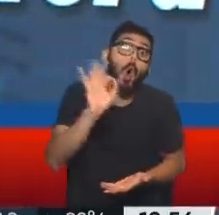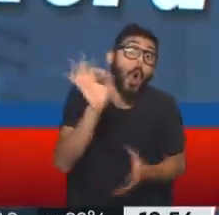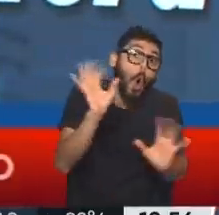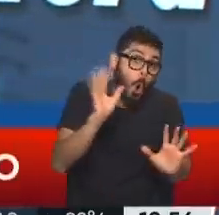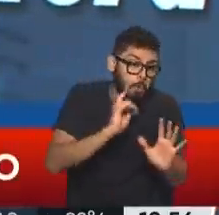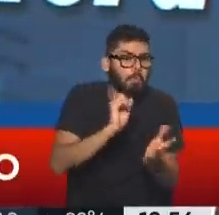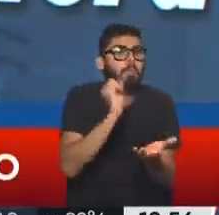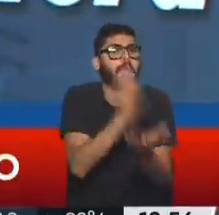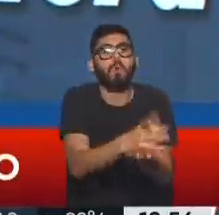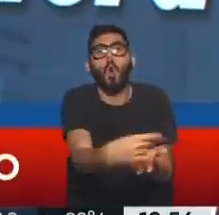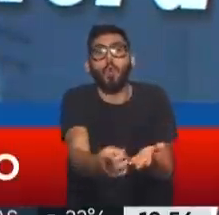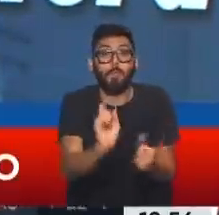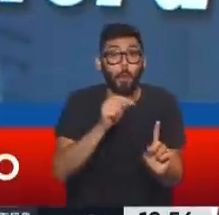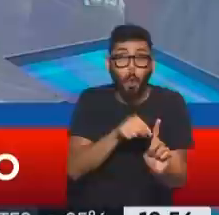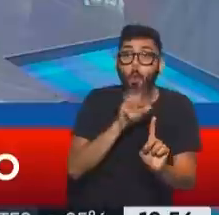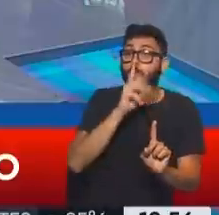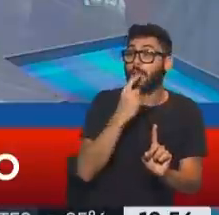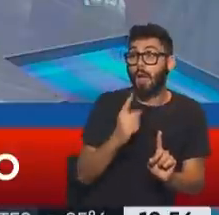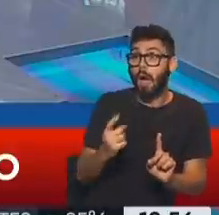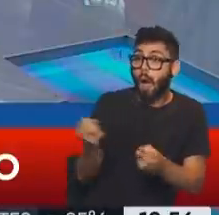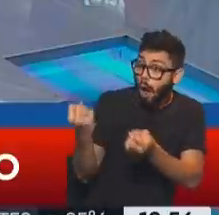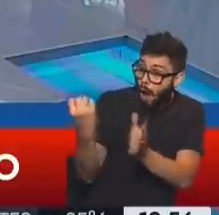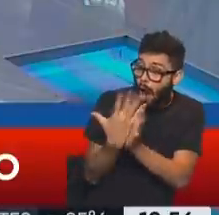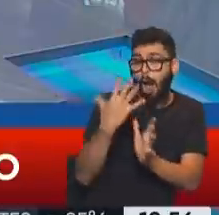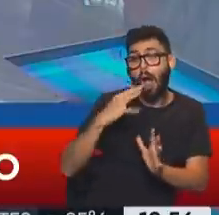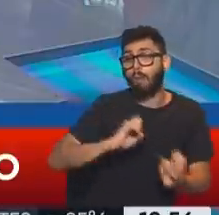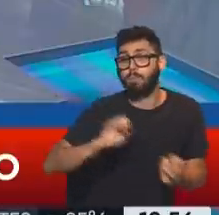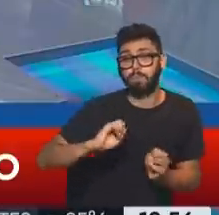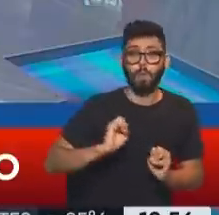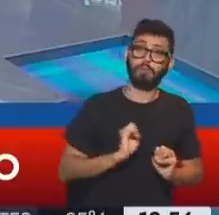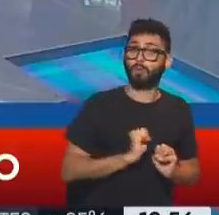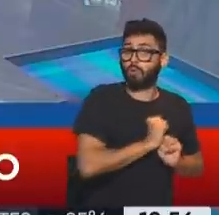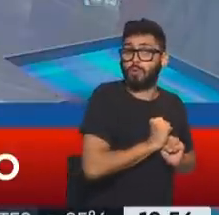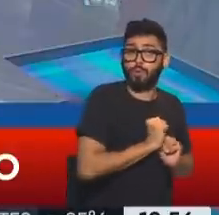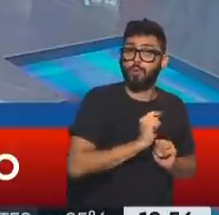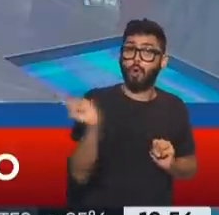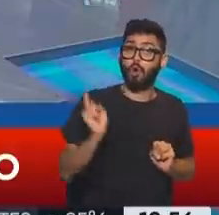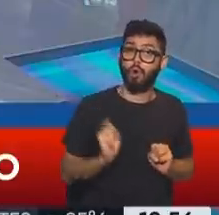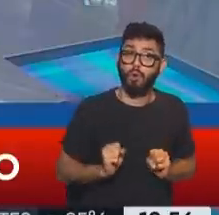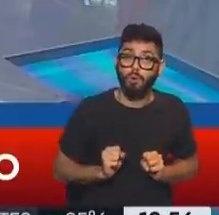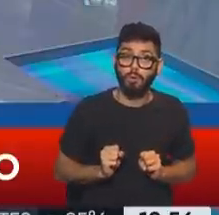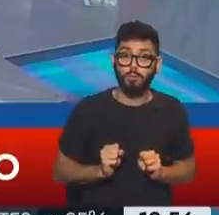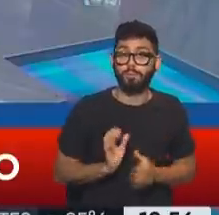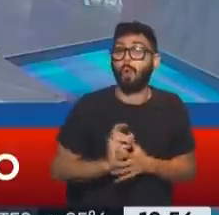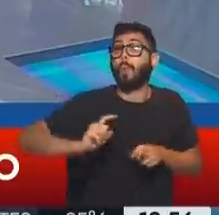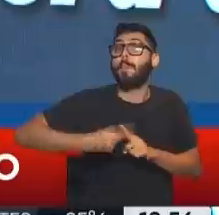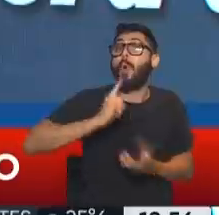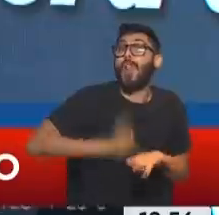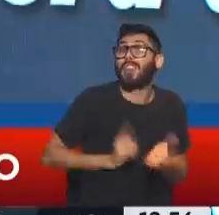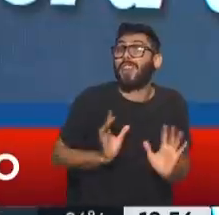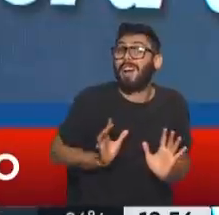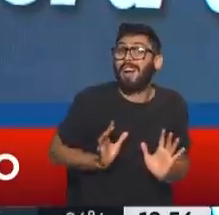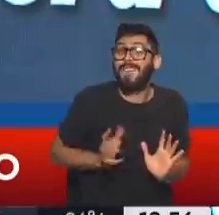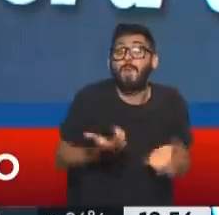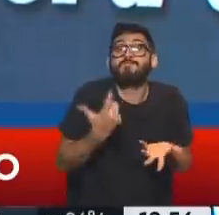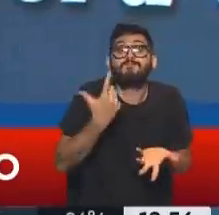política también puedo decir bueno hasta acá detengo entonces mis exportaciones a estos países por más que no les convenga pero por una decisión política todavía está